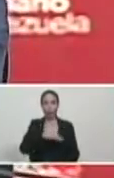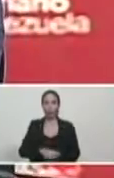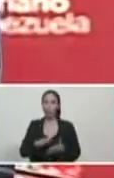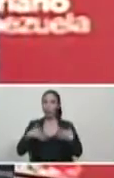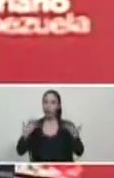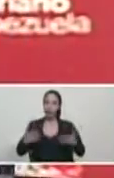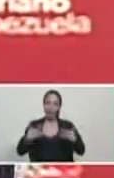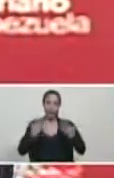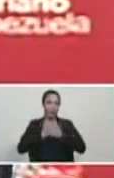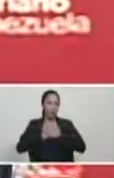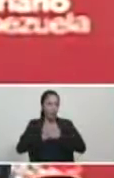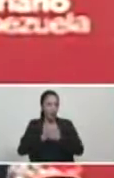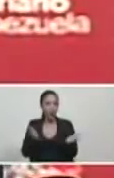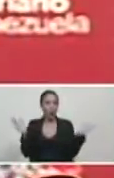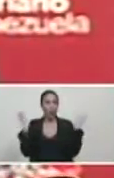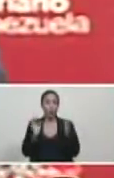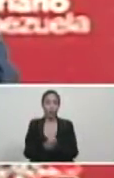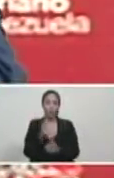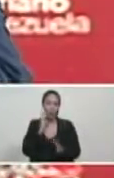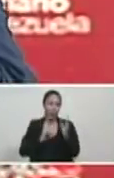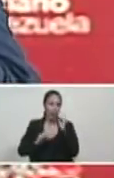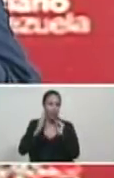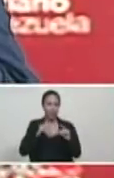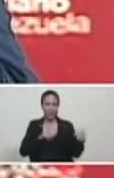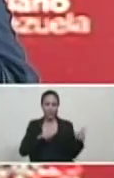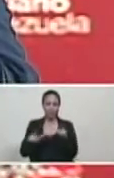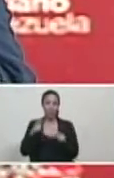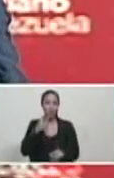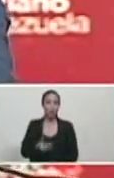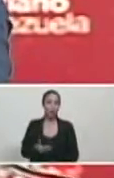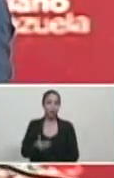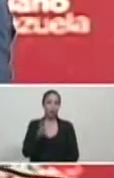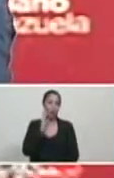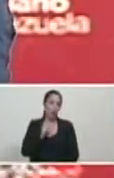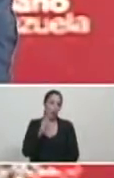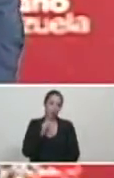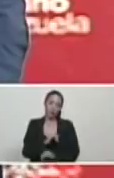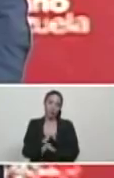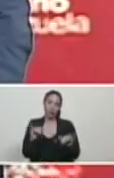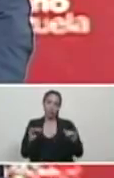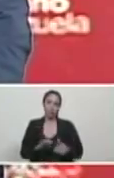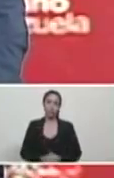a la orden y ya tenemos experiencias importantes para